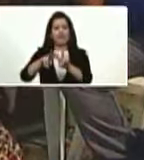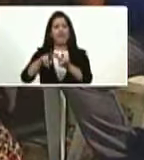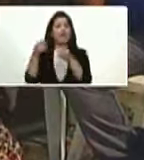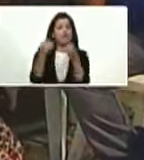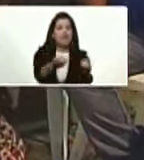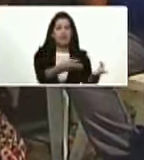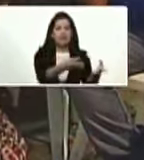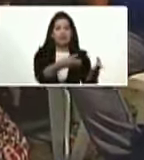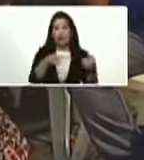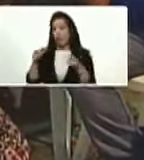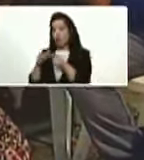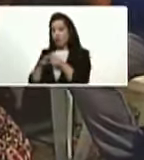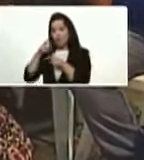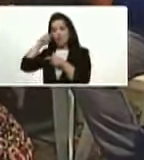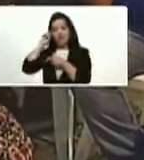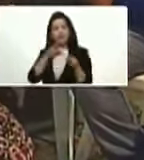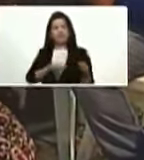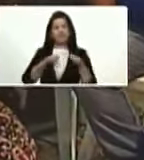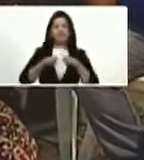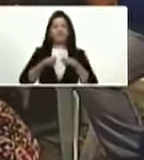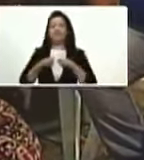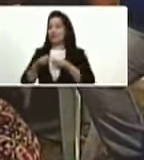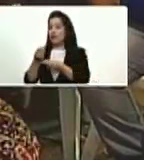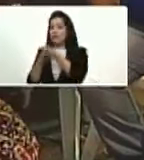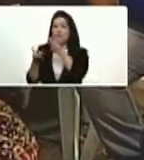mafias que se lo revenden al pueblo.